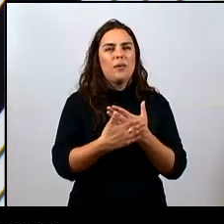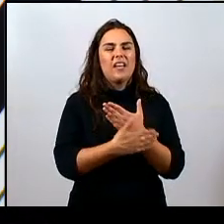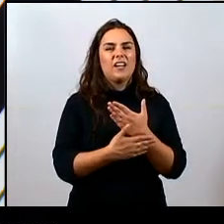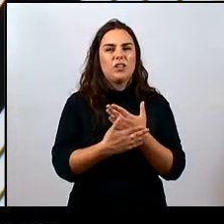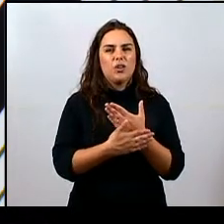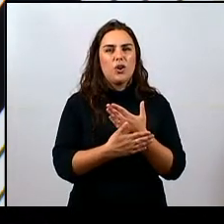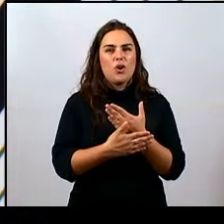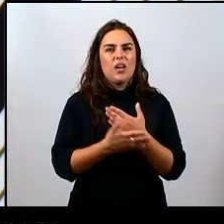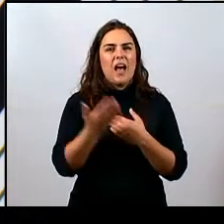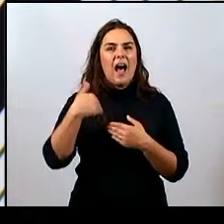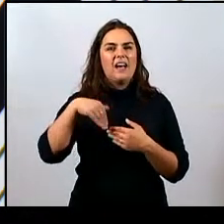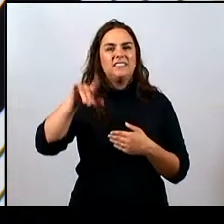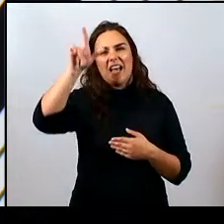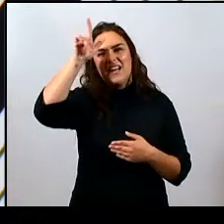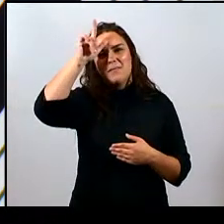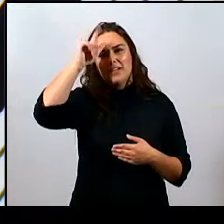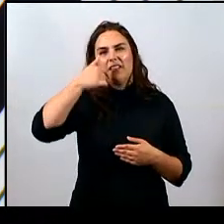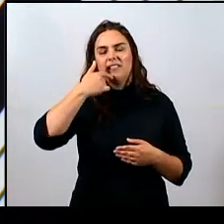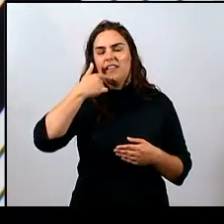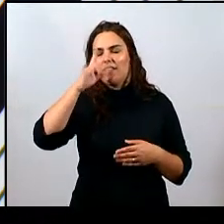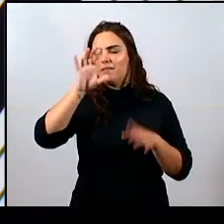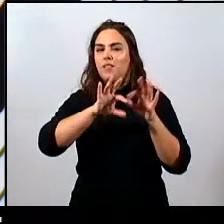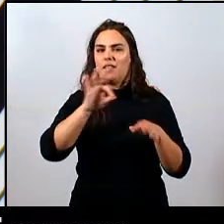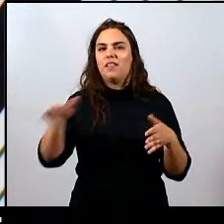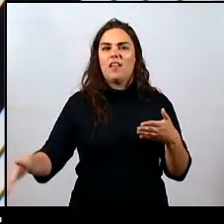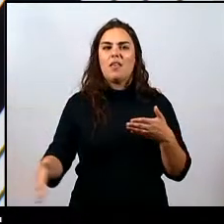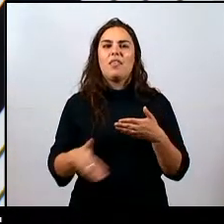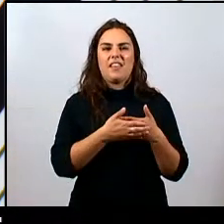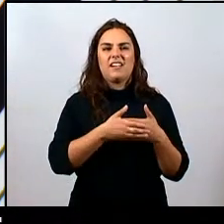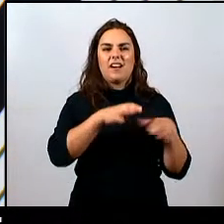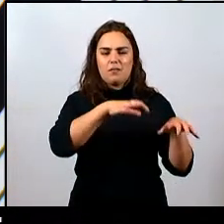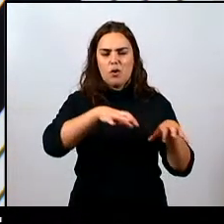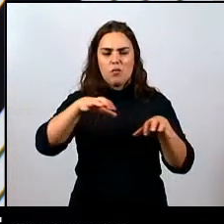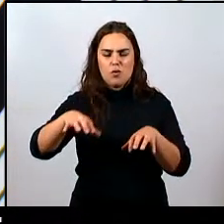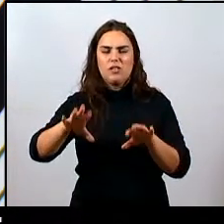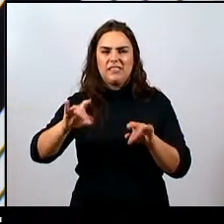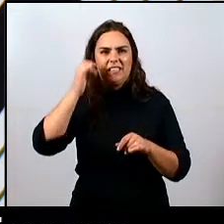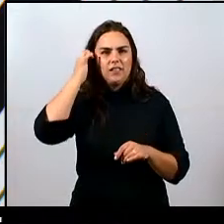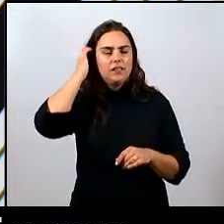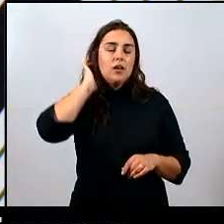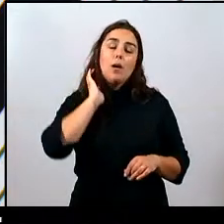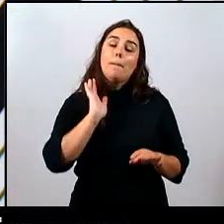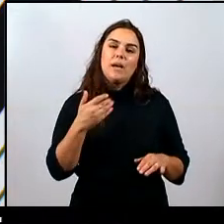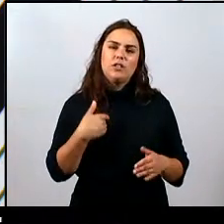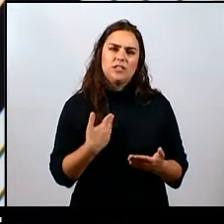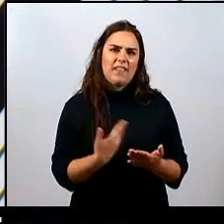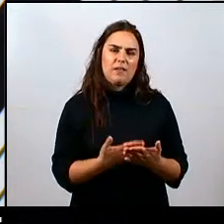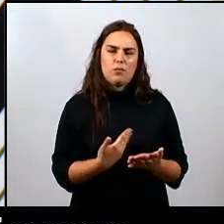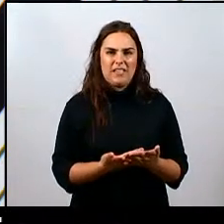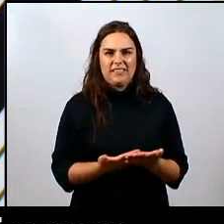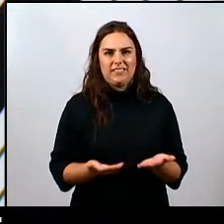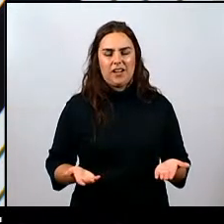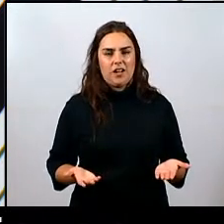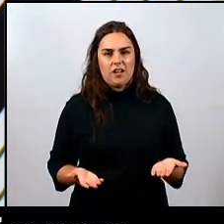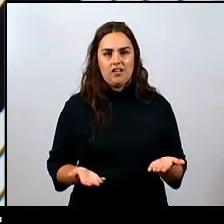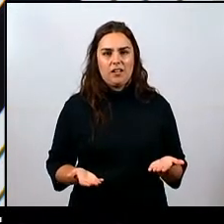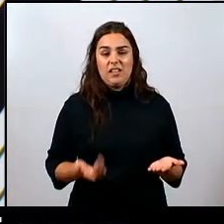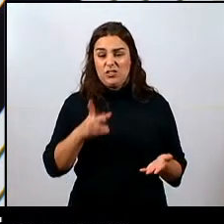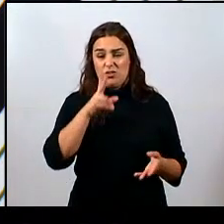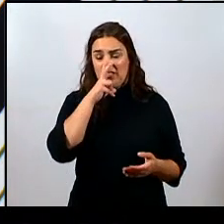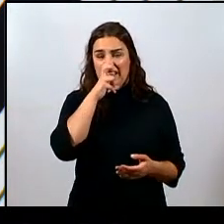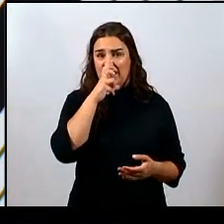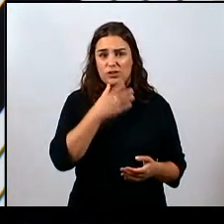Merkel decidieron cerrar las centrales nucleares, pero esto se ha demostrado que es una